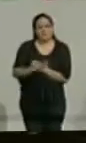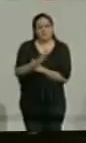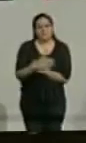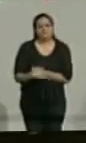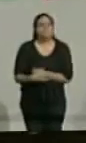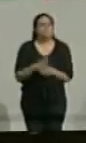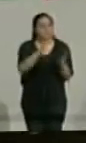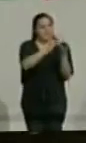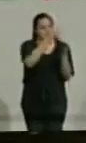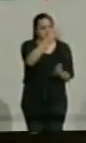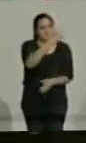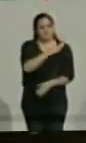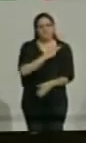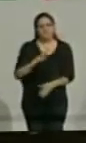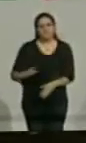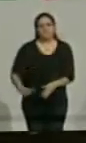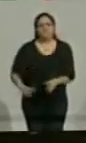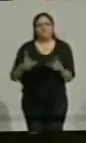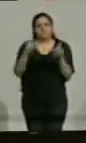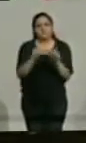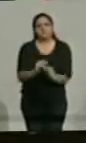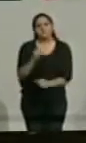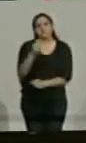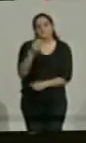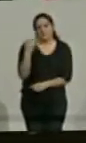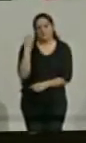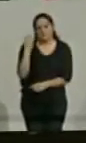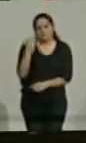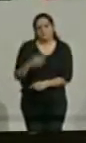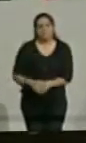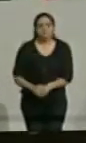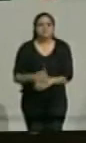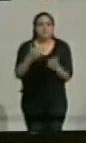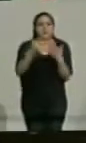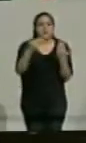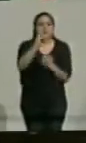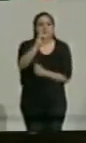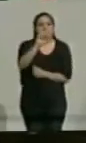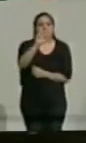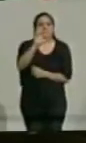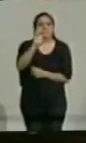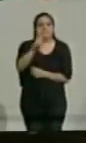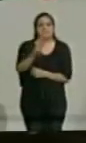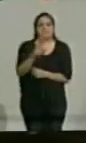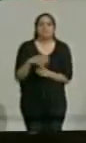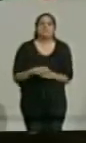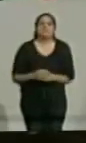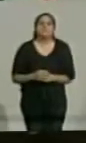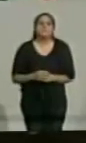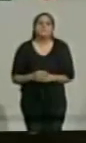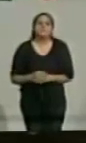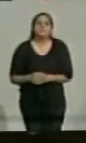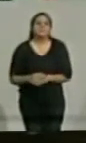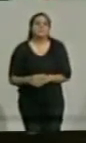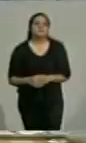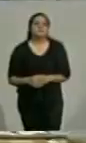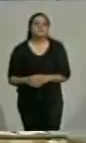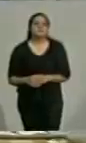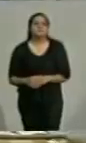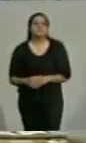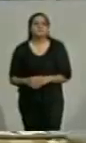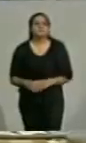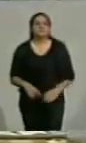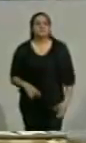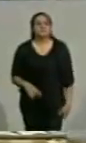Gracias, candidato. Termina su tiempo por lo pronto. Isabel Gómez Galán, a continuación en el uso de la voz.